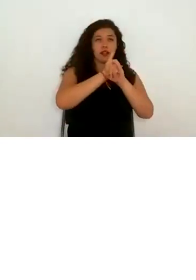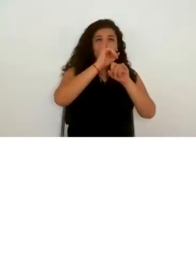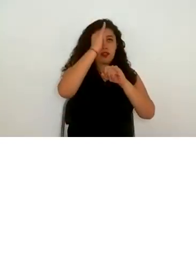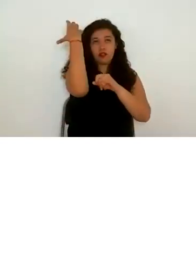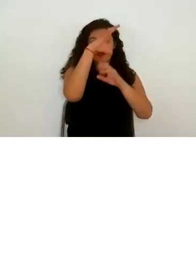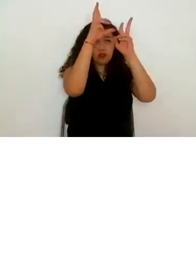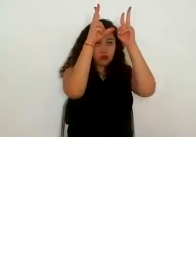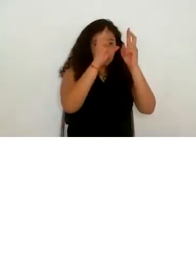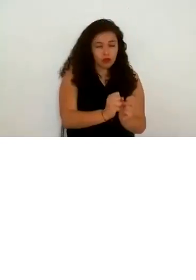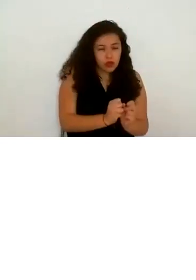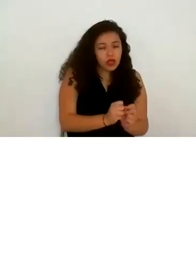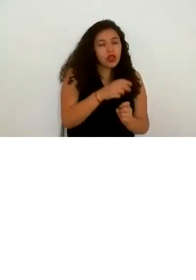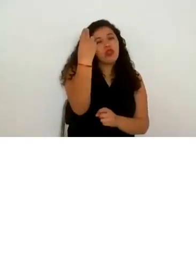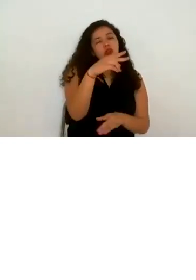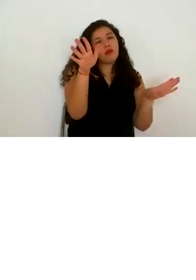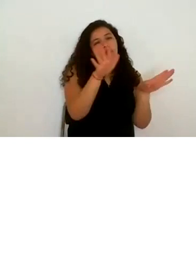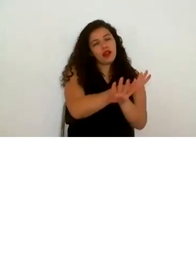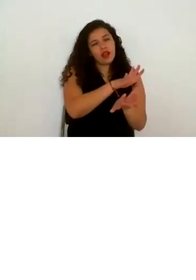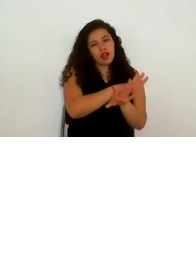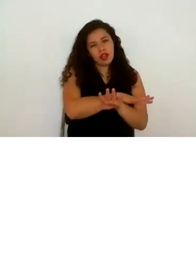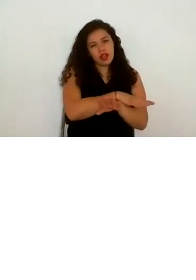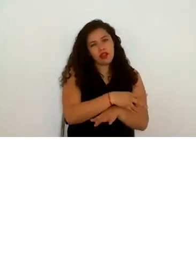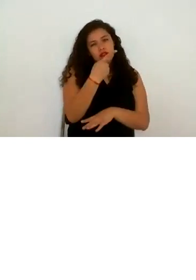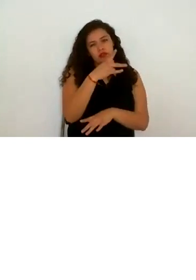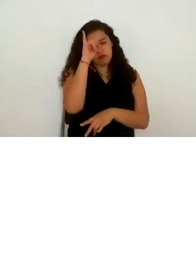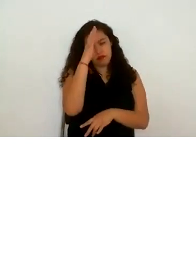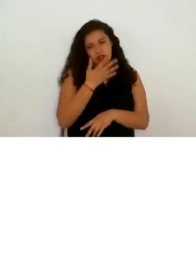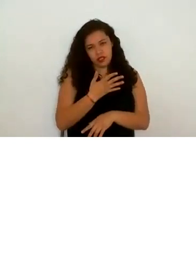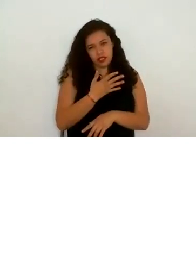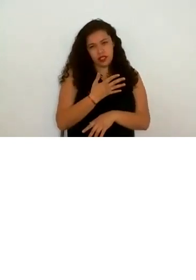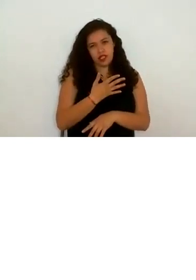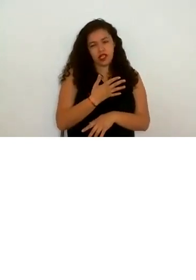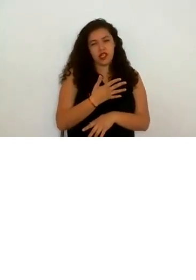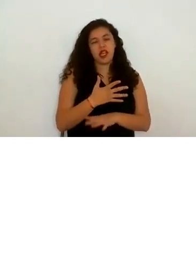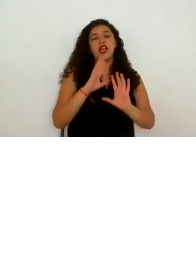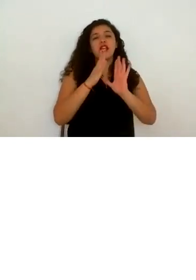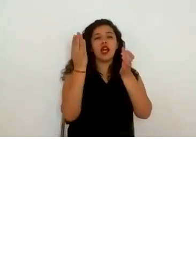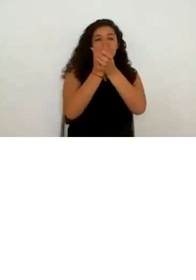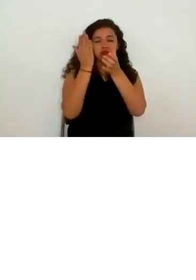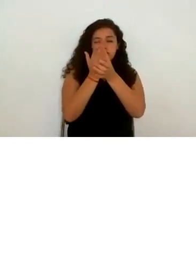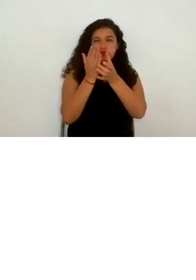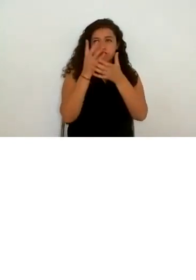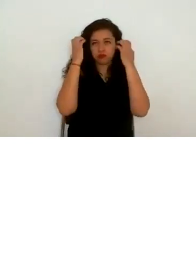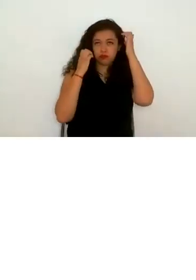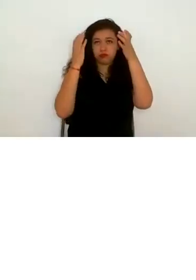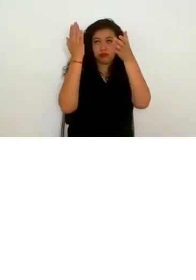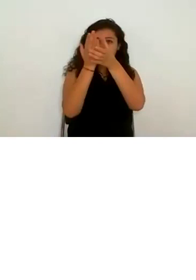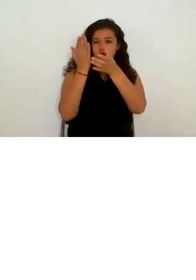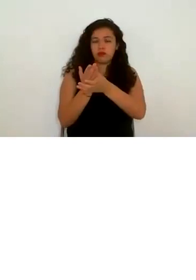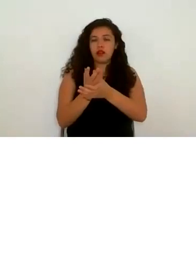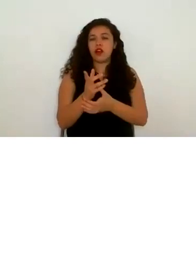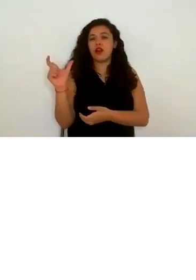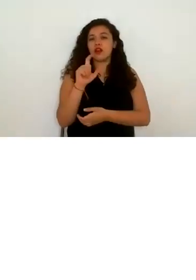imágenes, editan el nombre de las imágenes, las clasifican en una carpeta de eventos, cuando